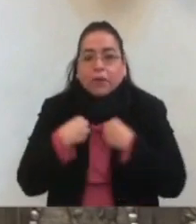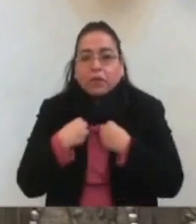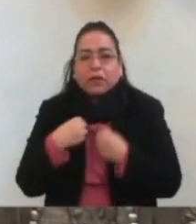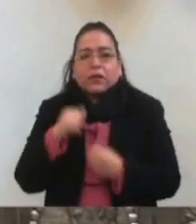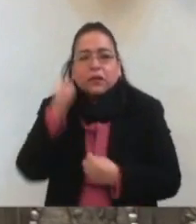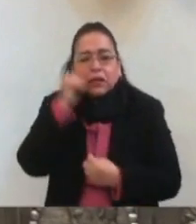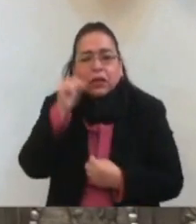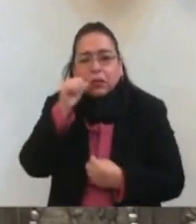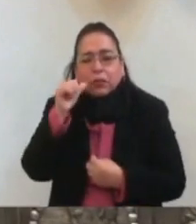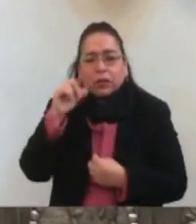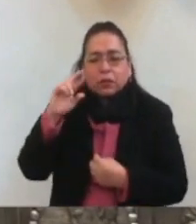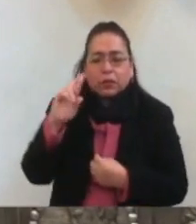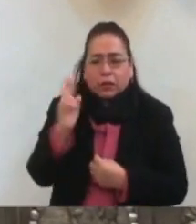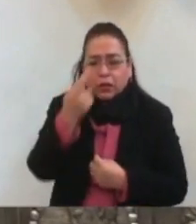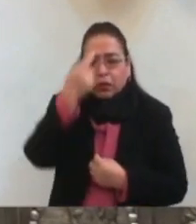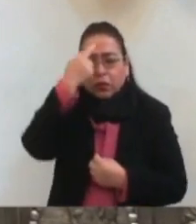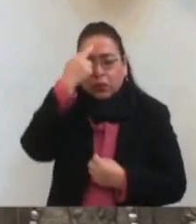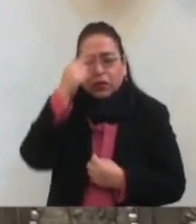canta